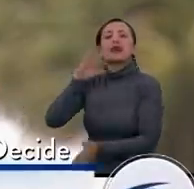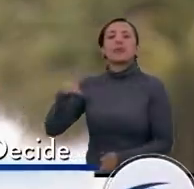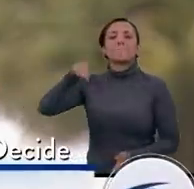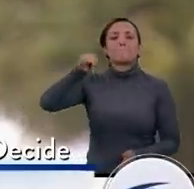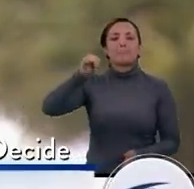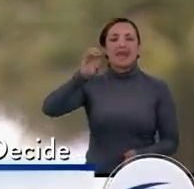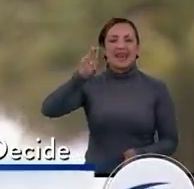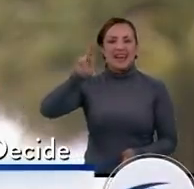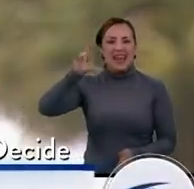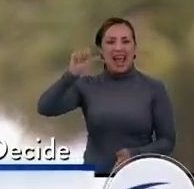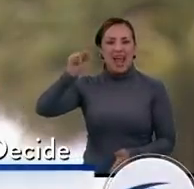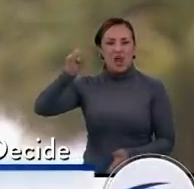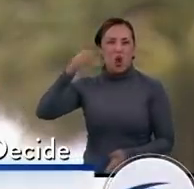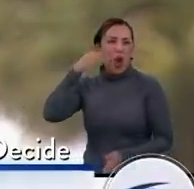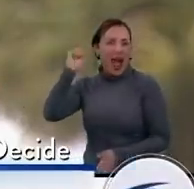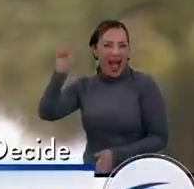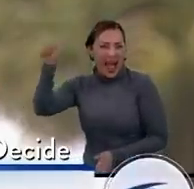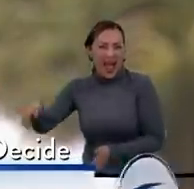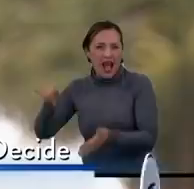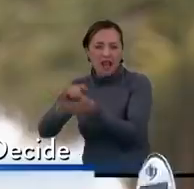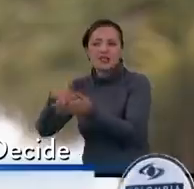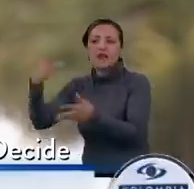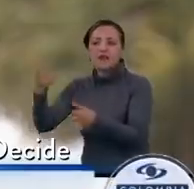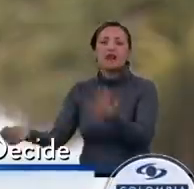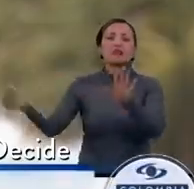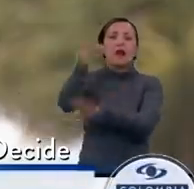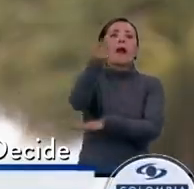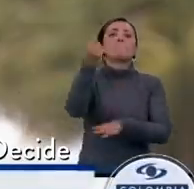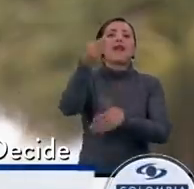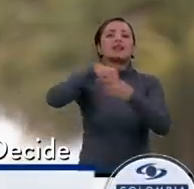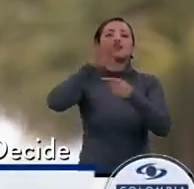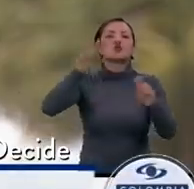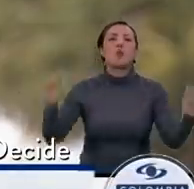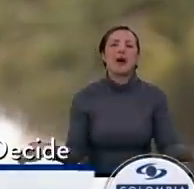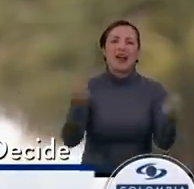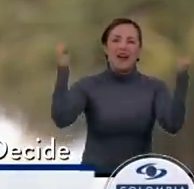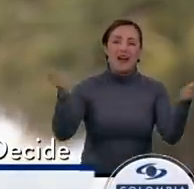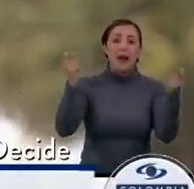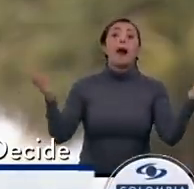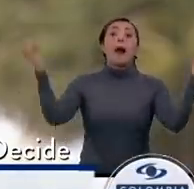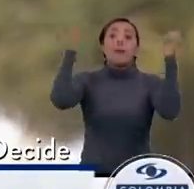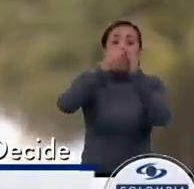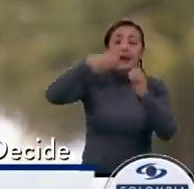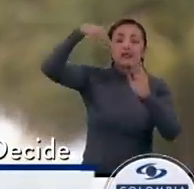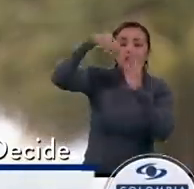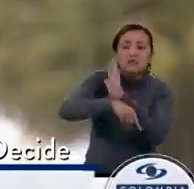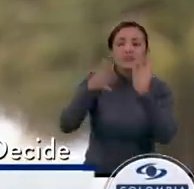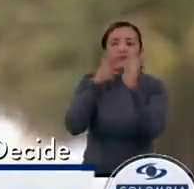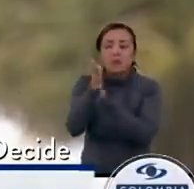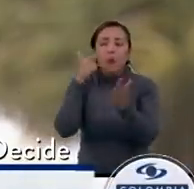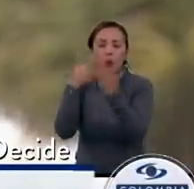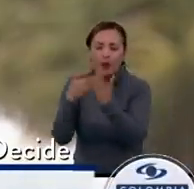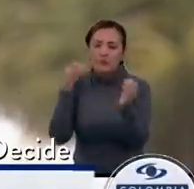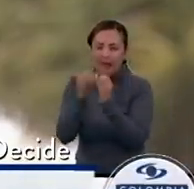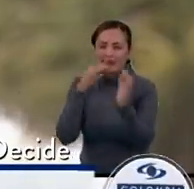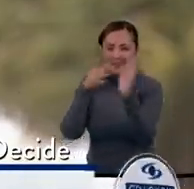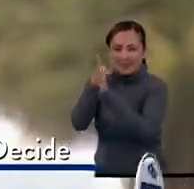posteriormente pues esta plata llegaba a su campaña. Pero más detalles de las pruebas que conoció Noticias Caracol en el siguiente